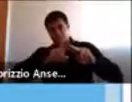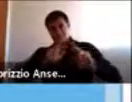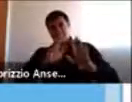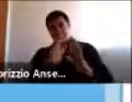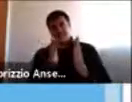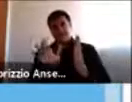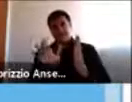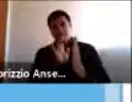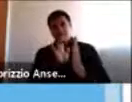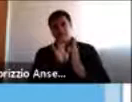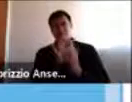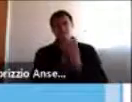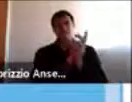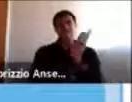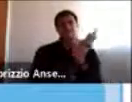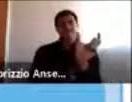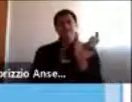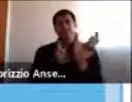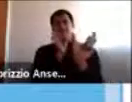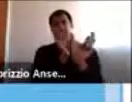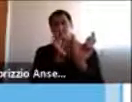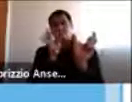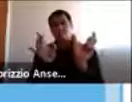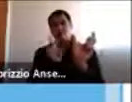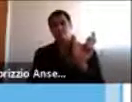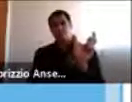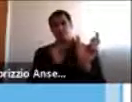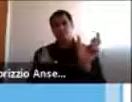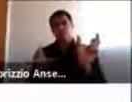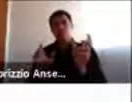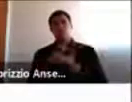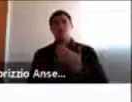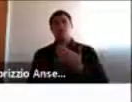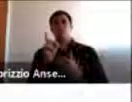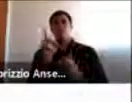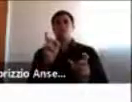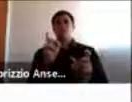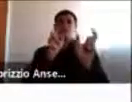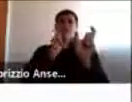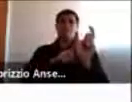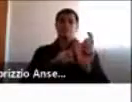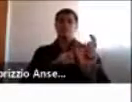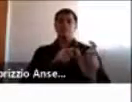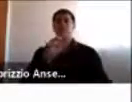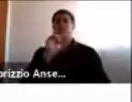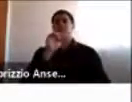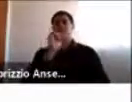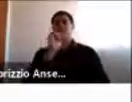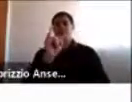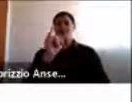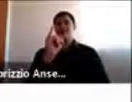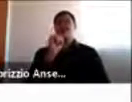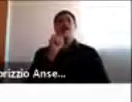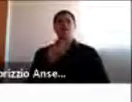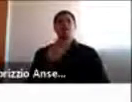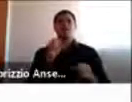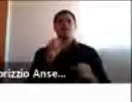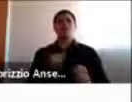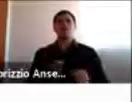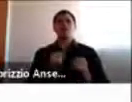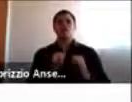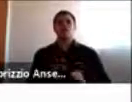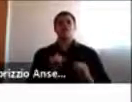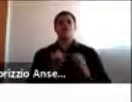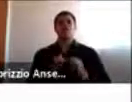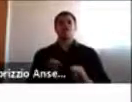cada avatar en el cual si ustedes presionan la letra I verán información del tipo tiempo de juego